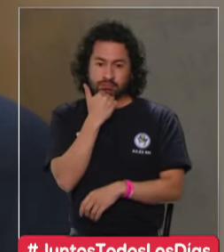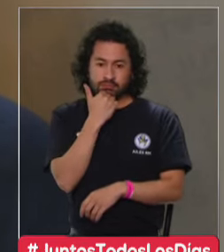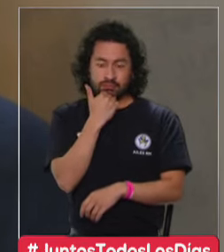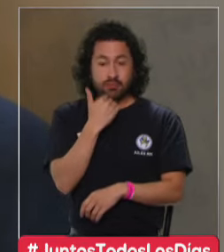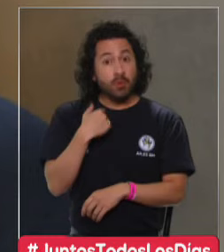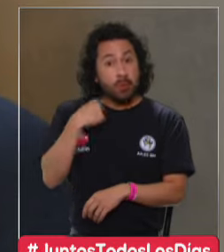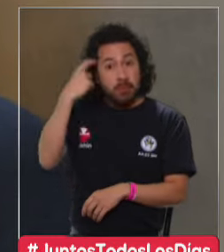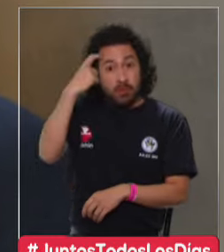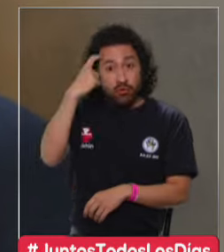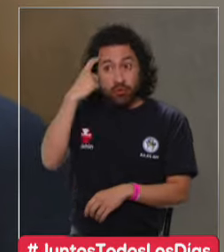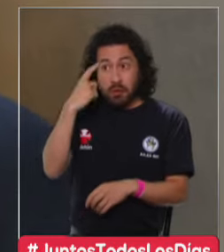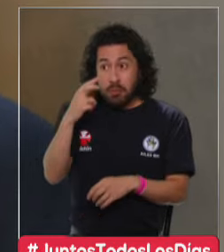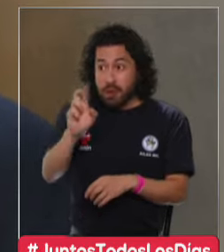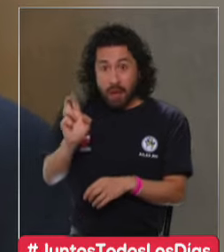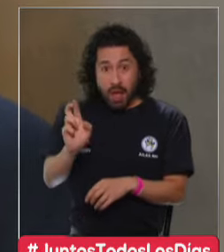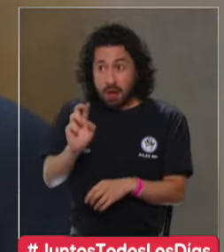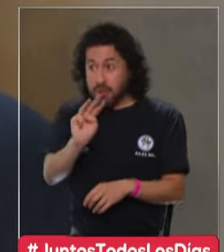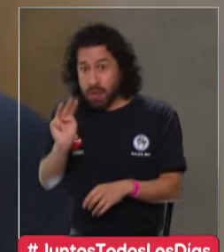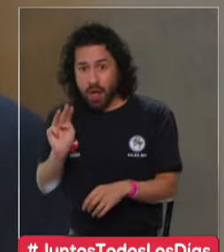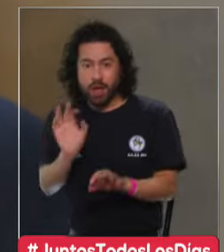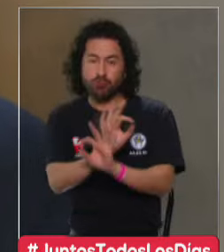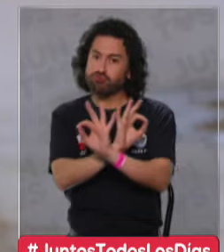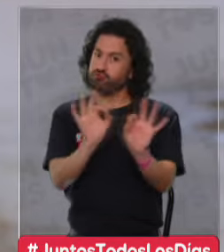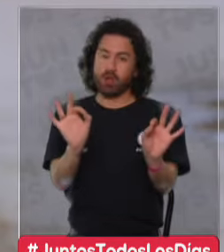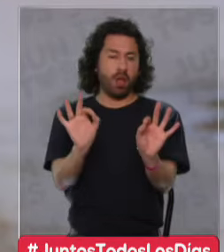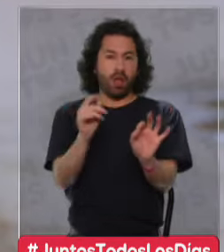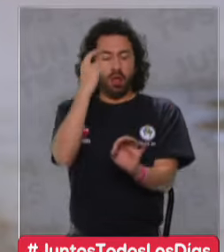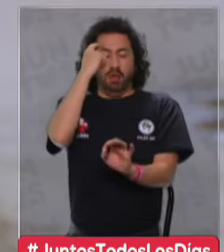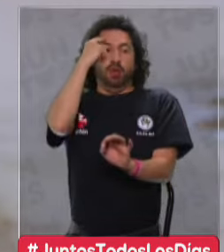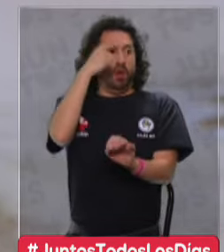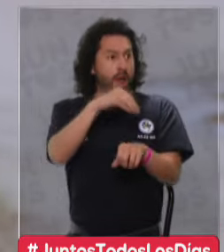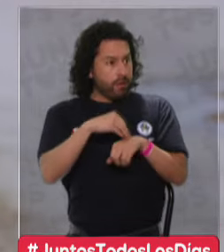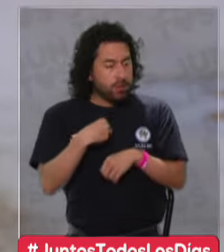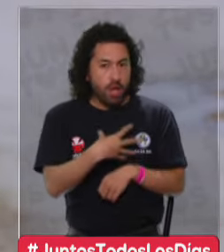Yo creo que ningún papá está preparado para eso. Nadie.